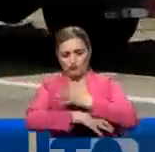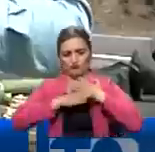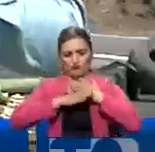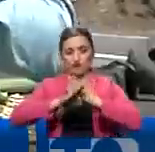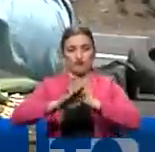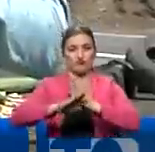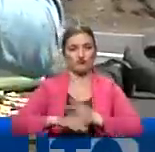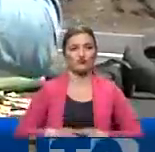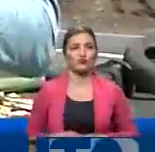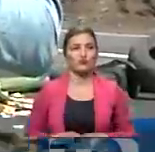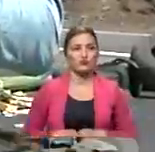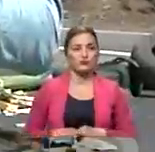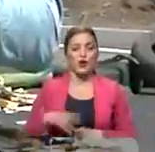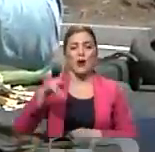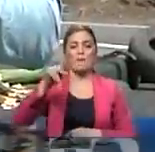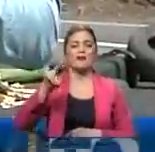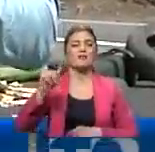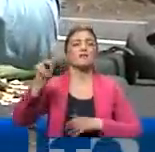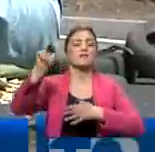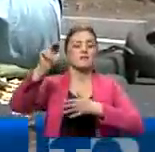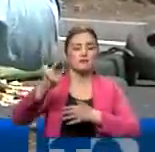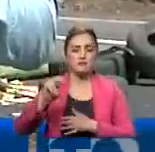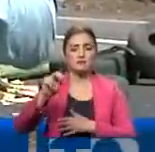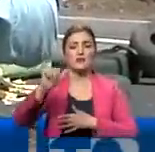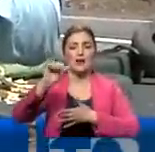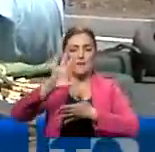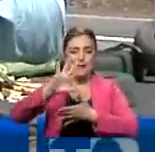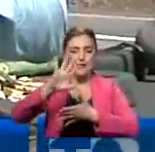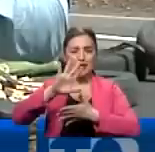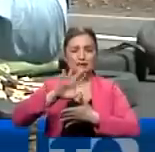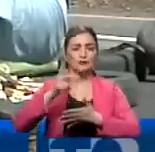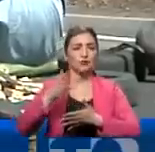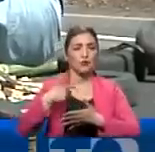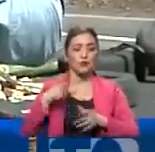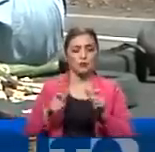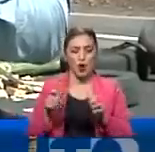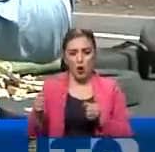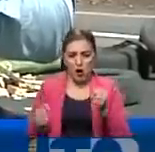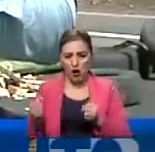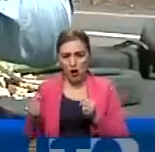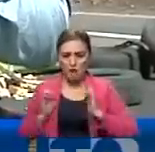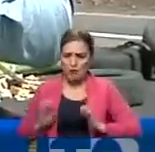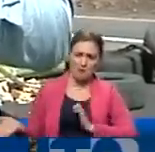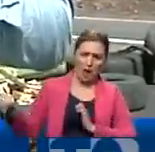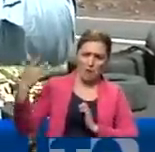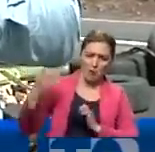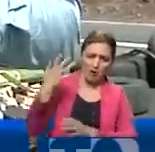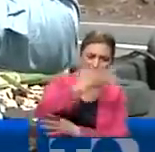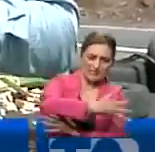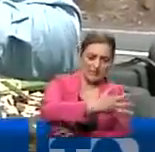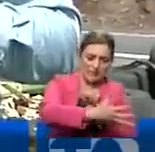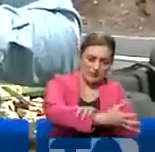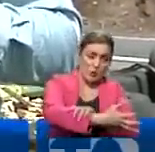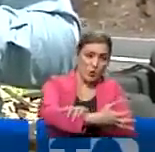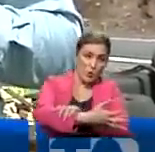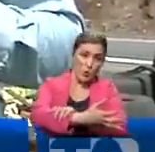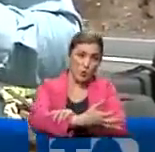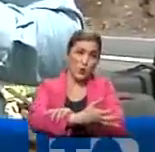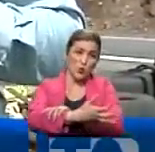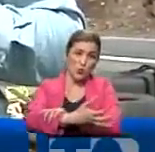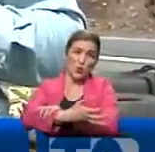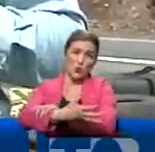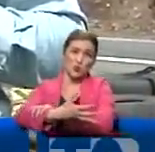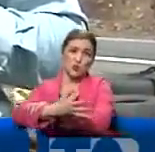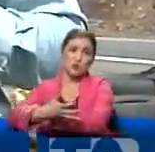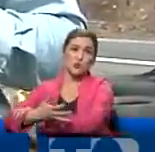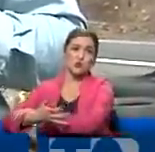circulación. En la Panamericana también pudimos observar a conductores que unieron sus esfuerzos para retirar los gigantes árboles que se encontraban